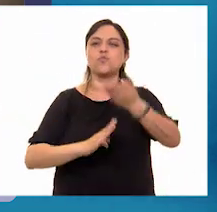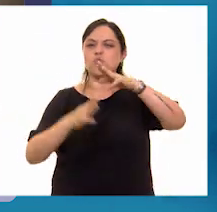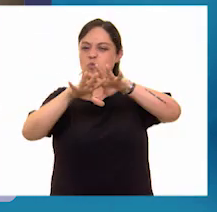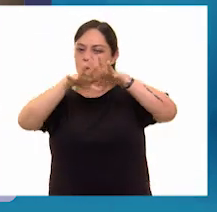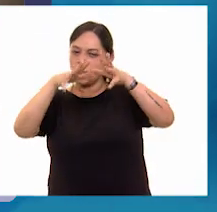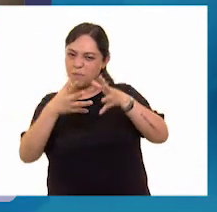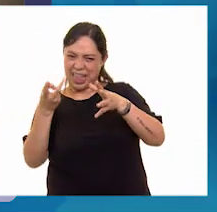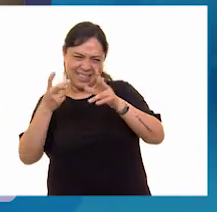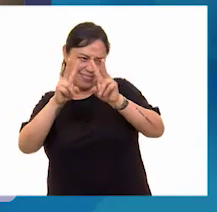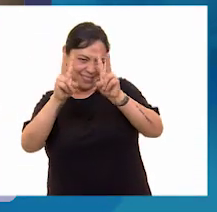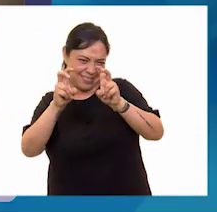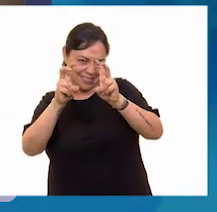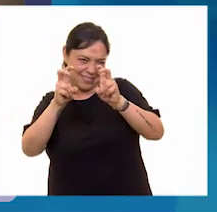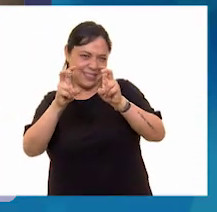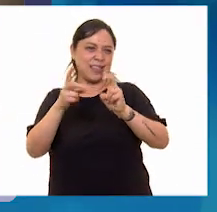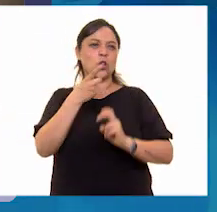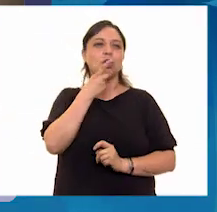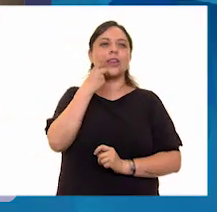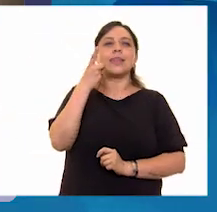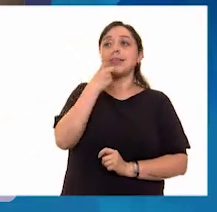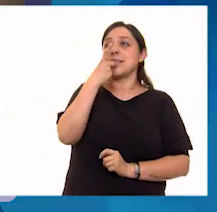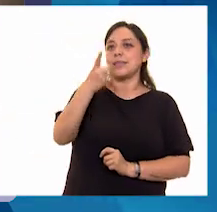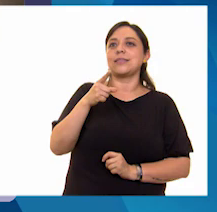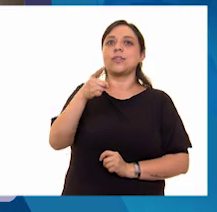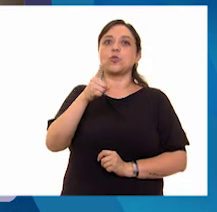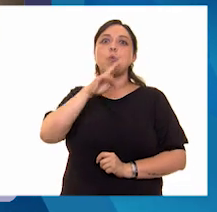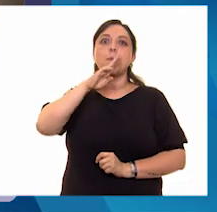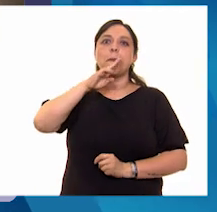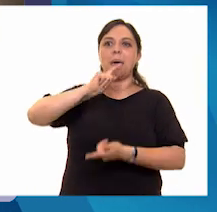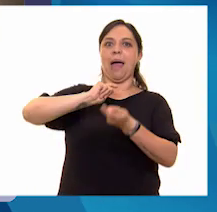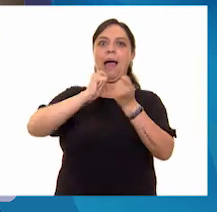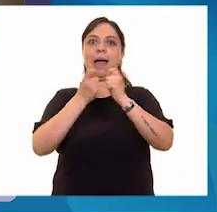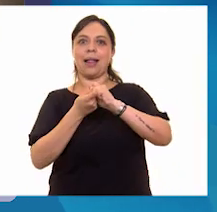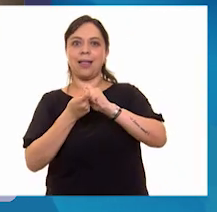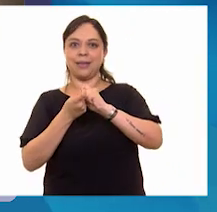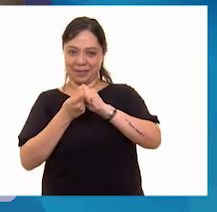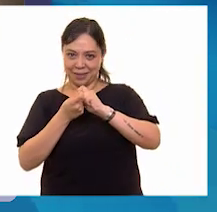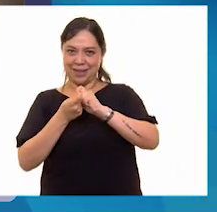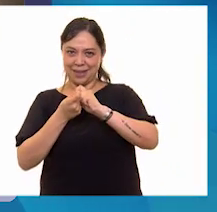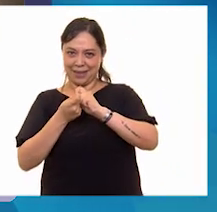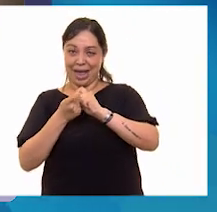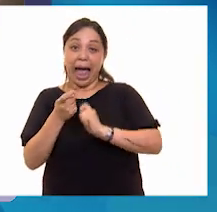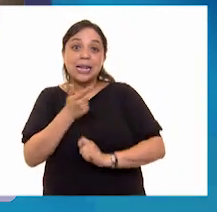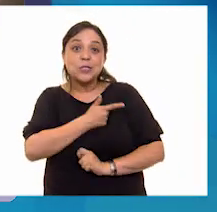una especie de antimamá, ¿no? Y eso les fascina a los niños, ¿no?